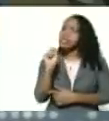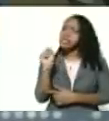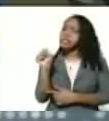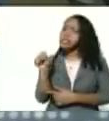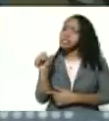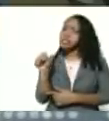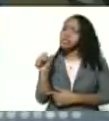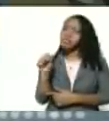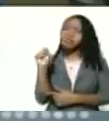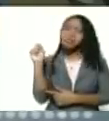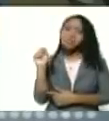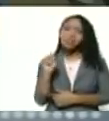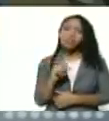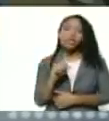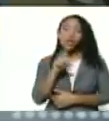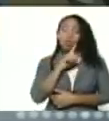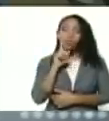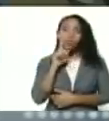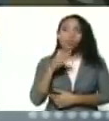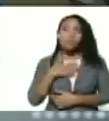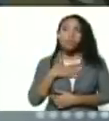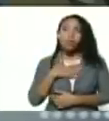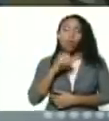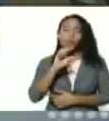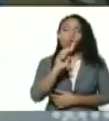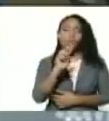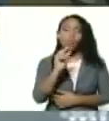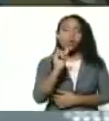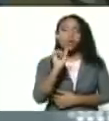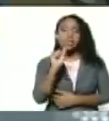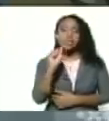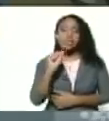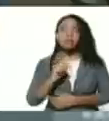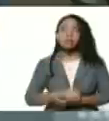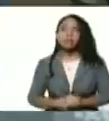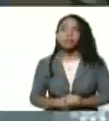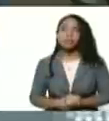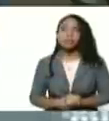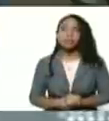¿Verdad? Sí, Luis Alfredo Varela Mendoza. Sí, Luis Alfredo